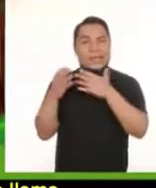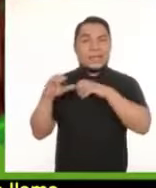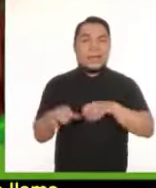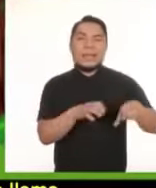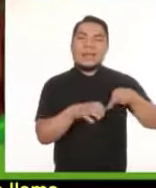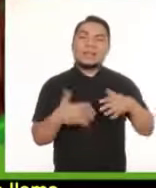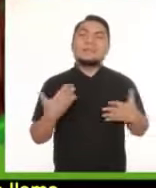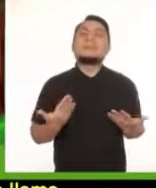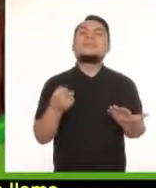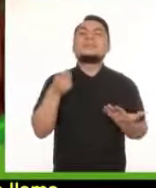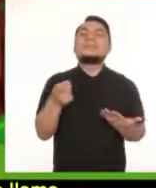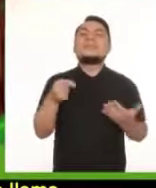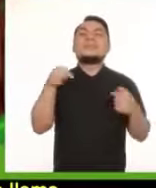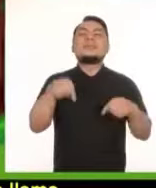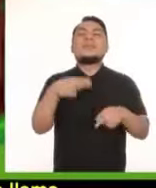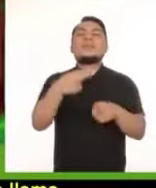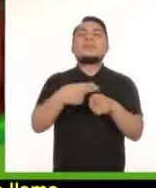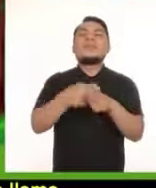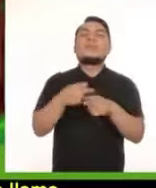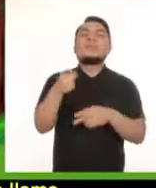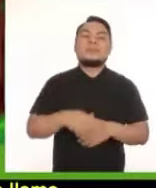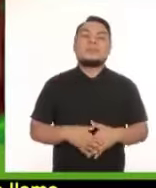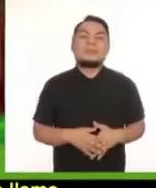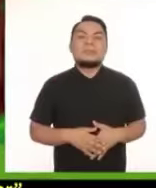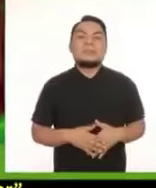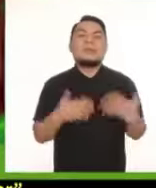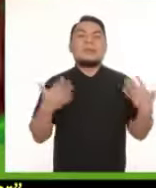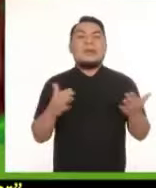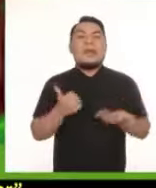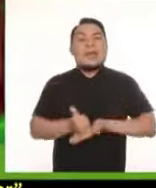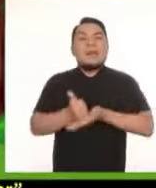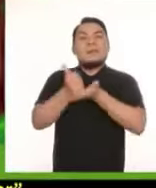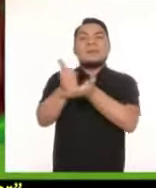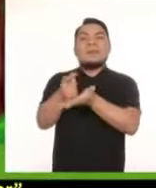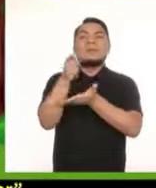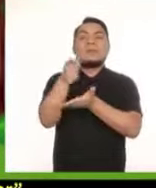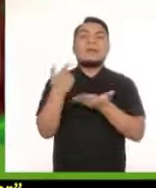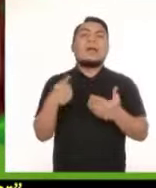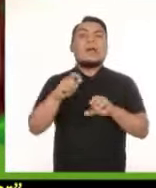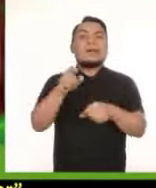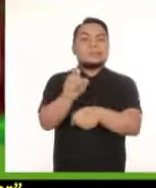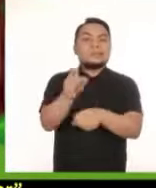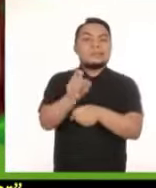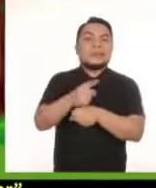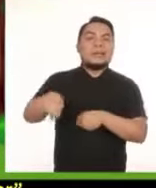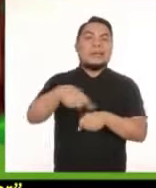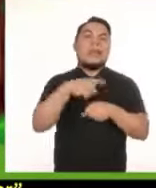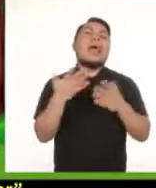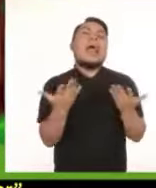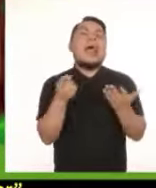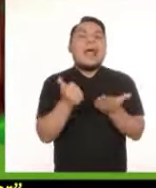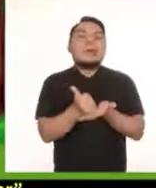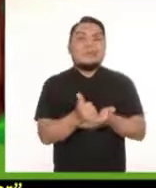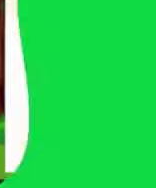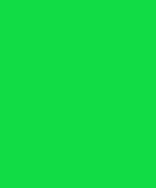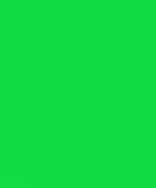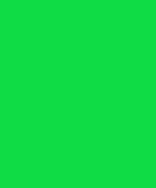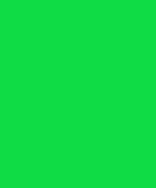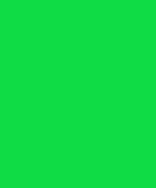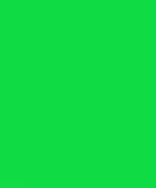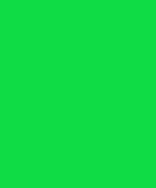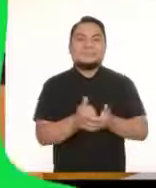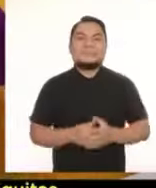la actividad que realizaremos se llama Colaborando con las tareas del hogar.